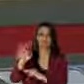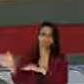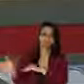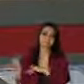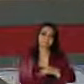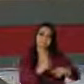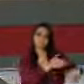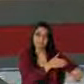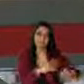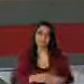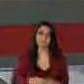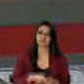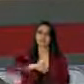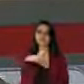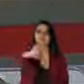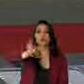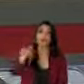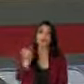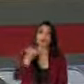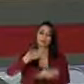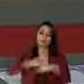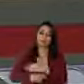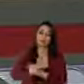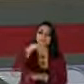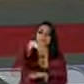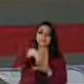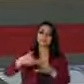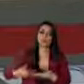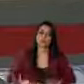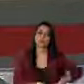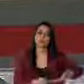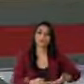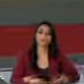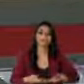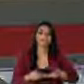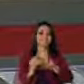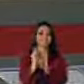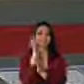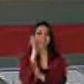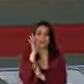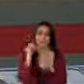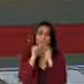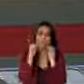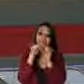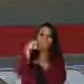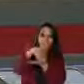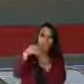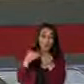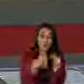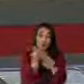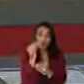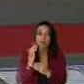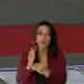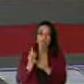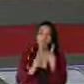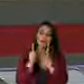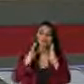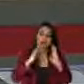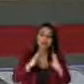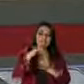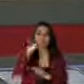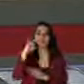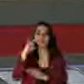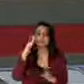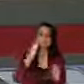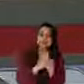Este día jueves se inauguró el Guagua Centro. Esto es en el Arbolito. Qué lindo esto. Mientras más Guagua Centro, menos niños desatendidos. El